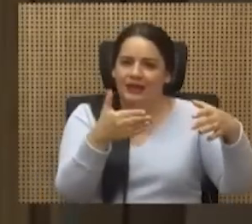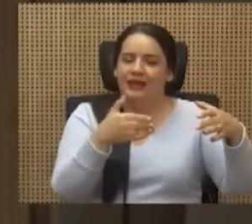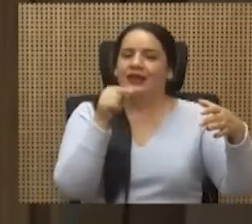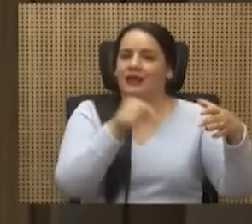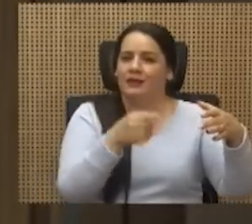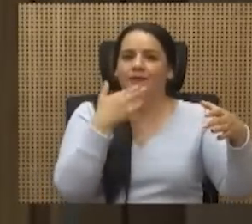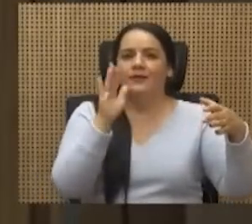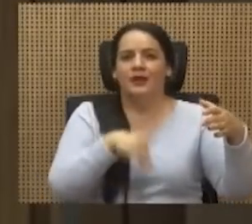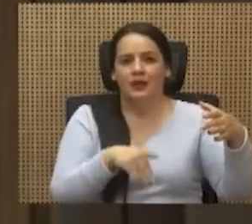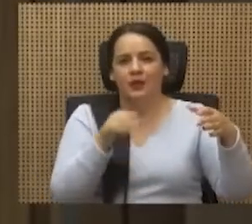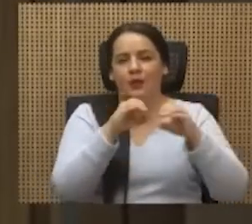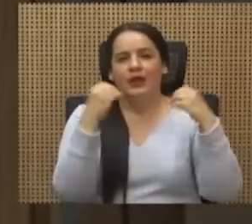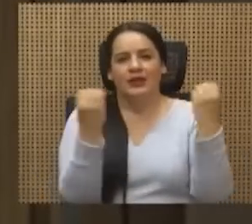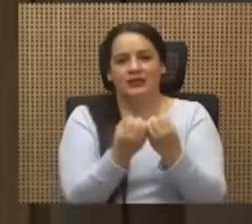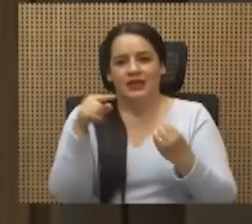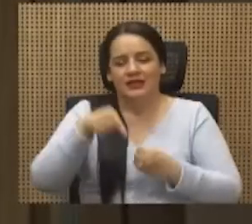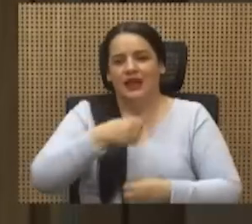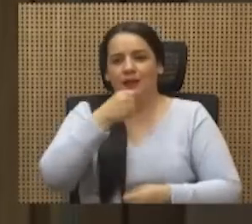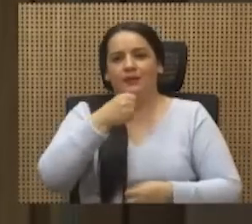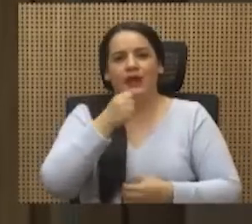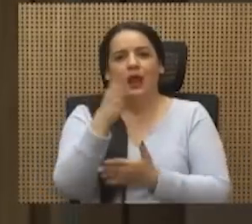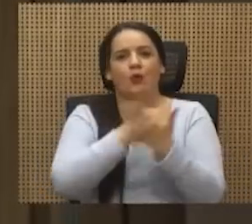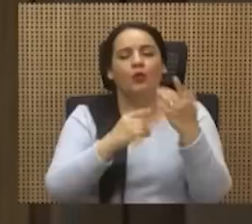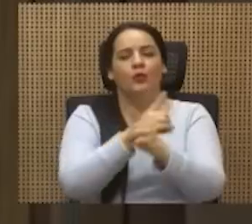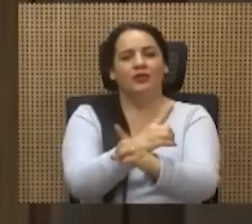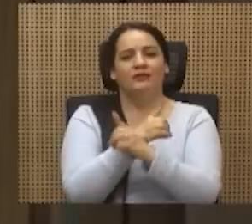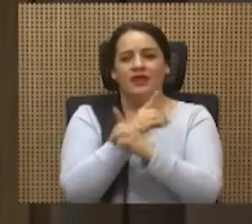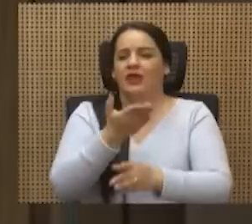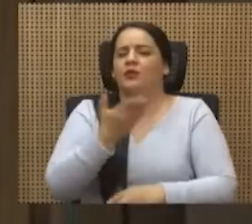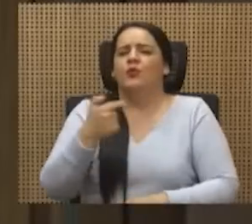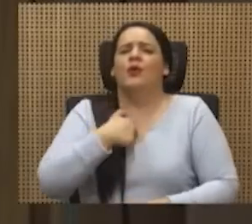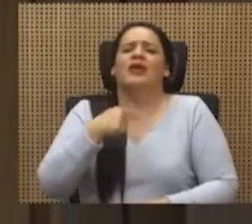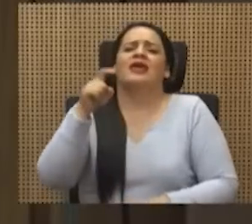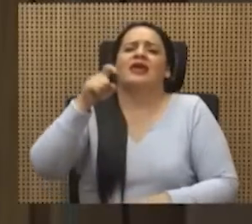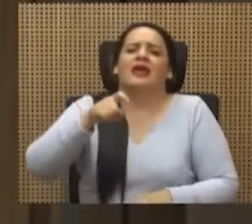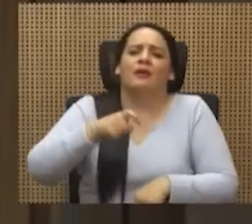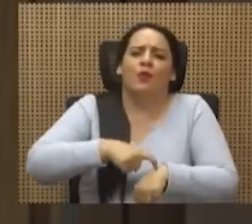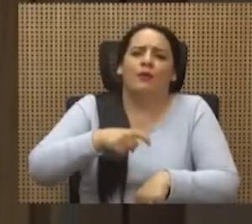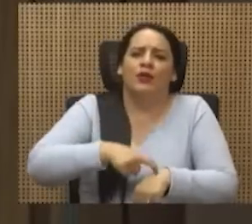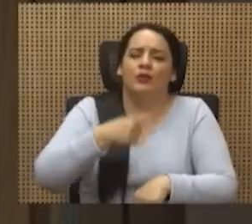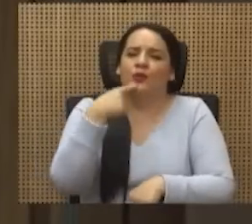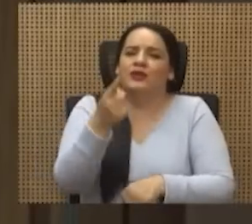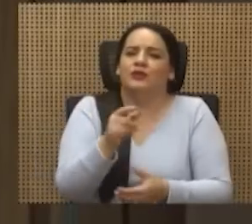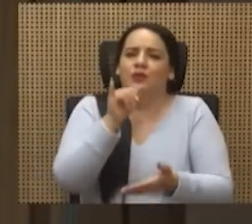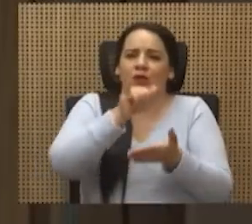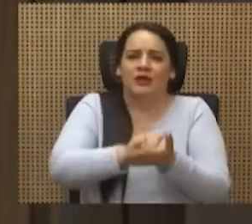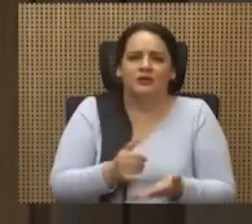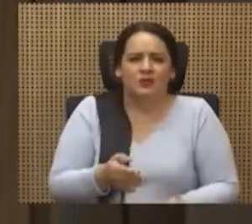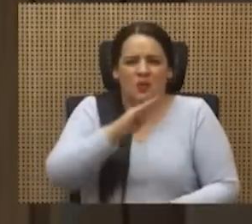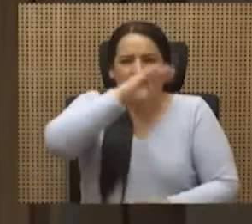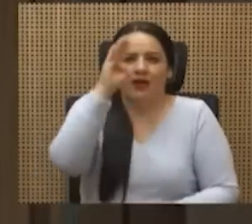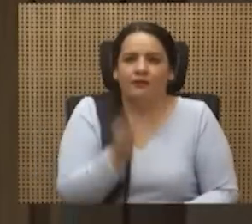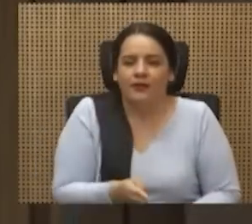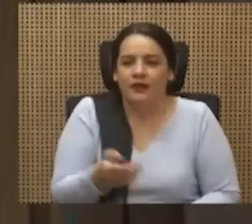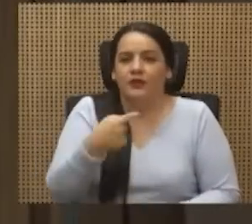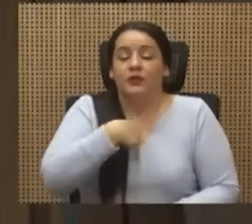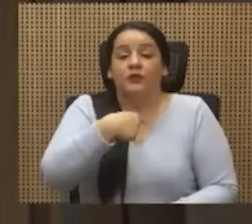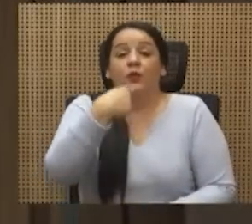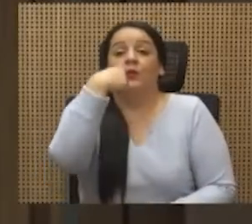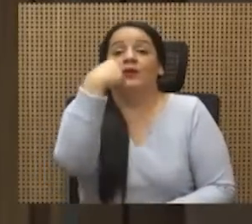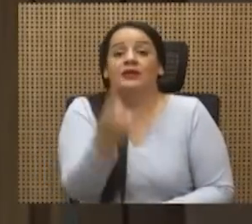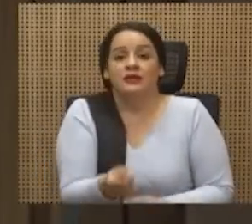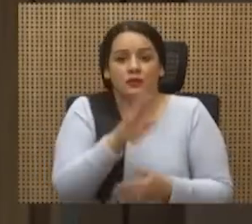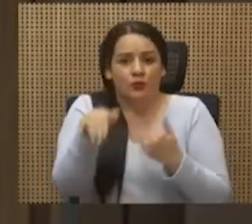que algunos aquí defiende en qué momento he dicho yo Eso jamás yo lo que he dicho